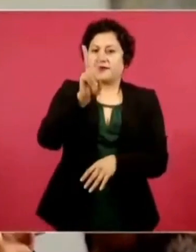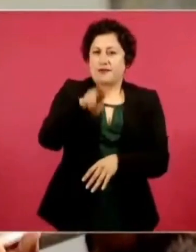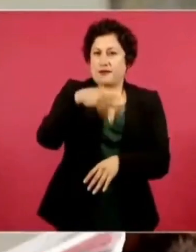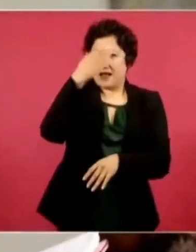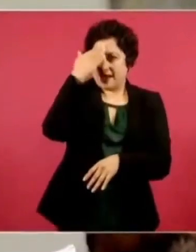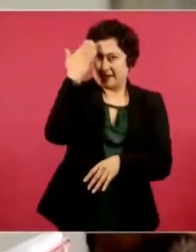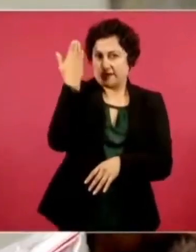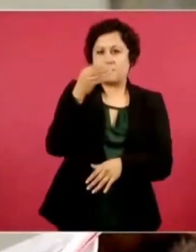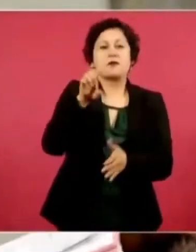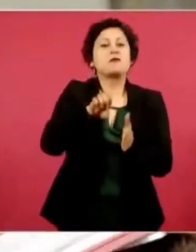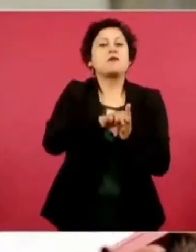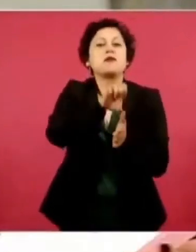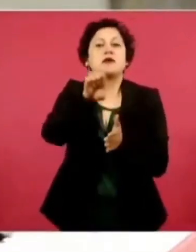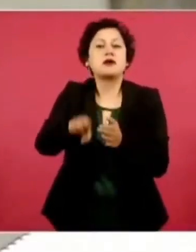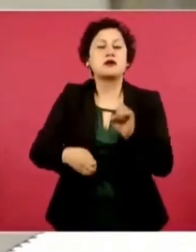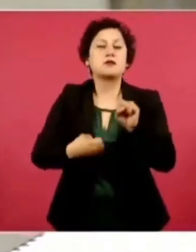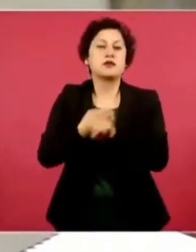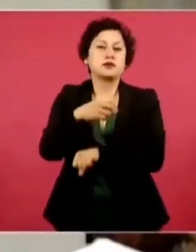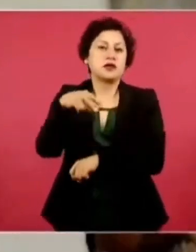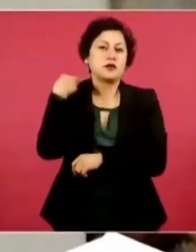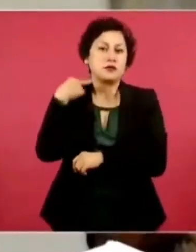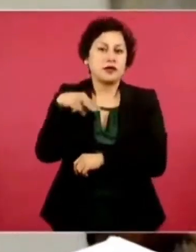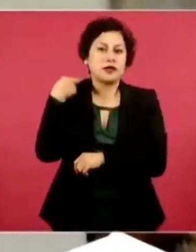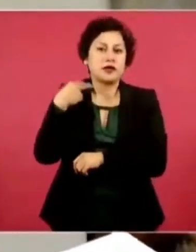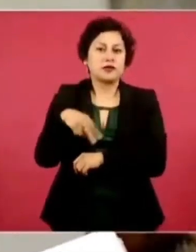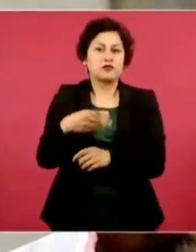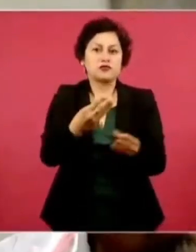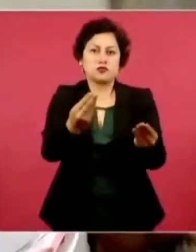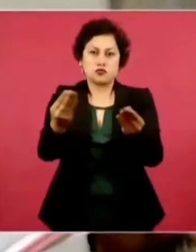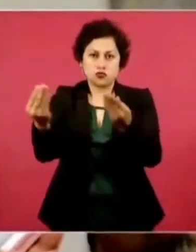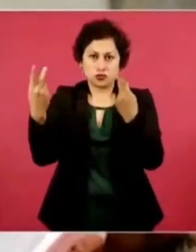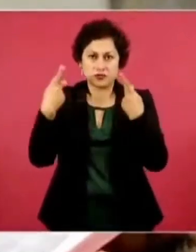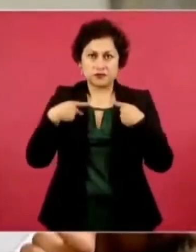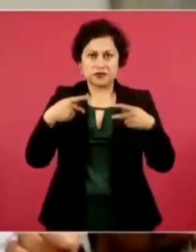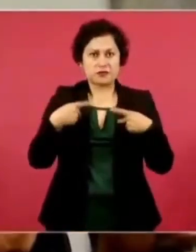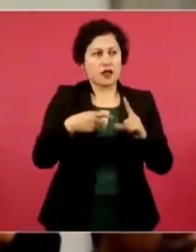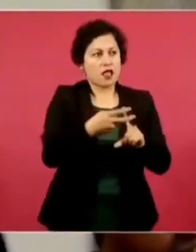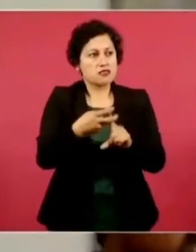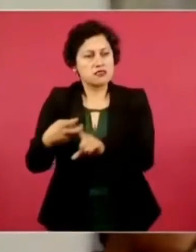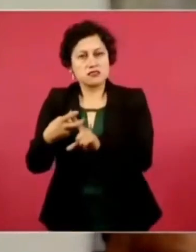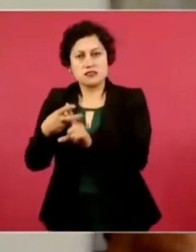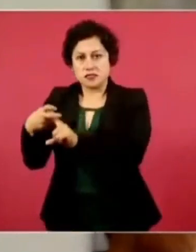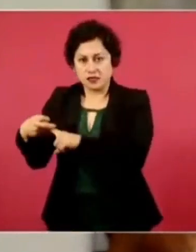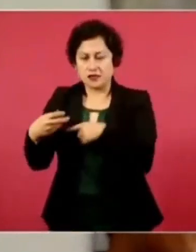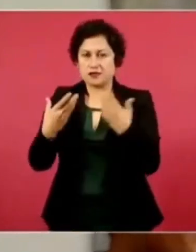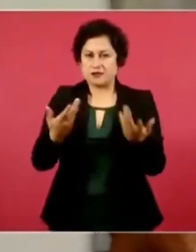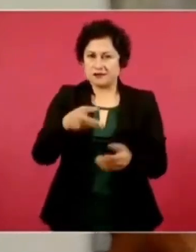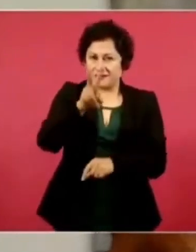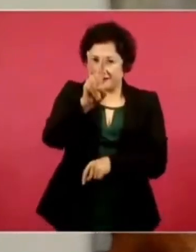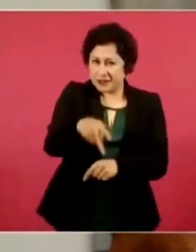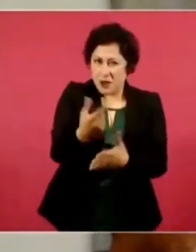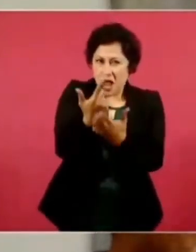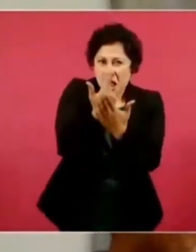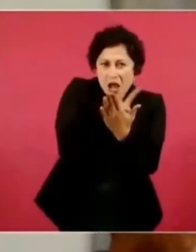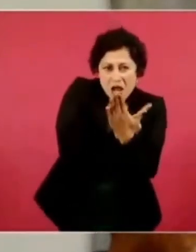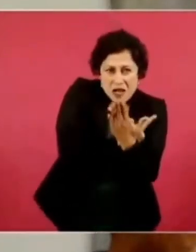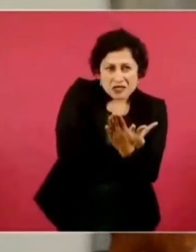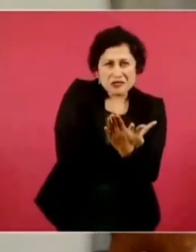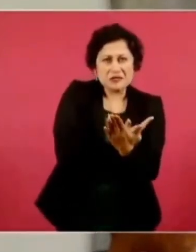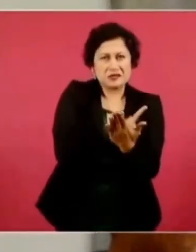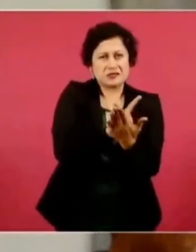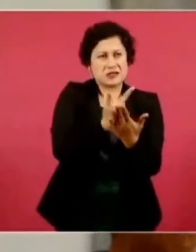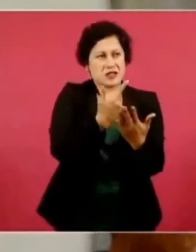en Veracruz, de desapariciones forzadas. Entonces, todas esas cifras llega a un punto en